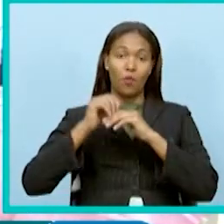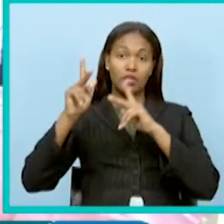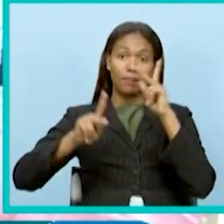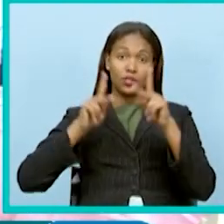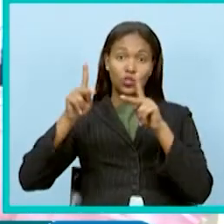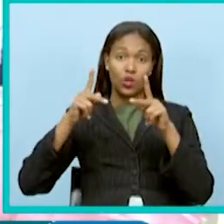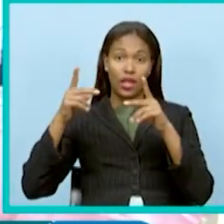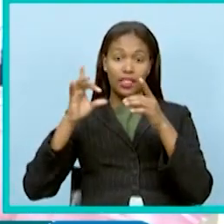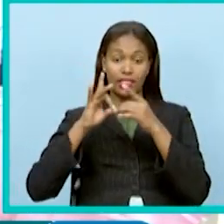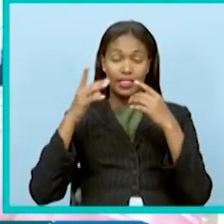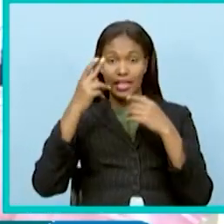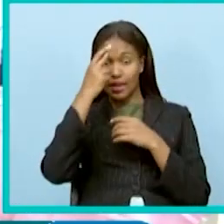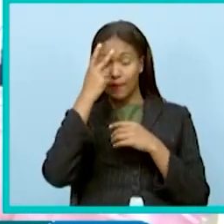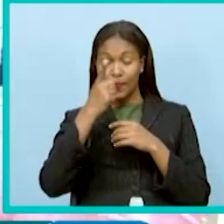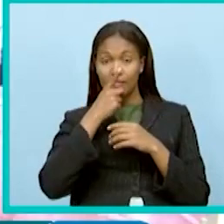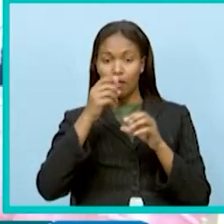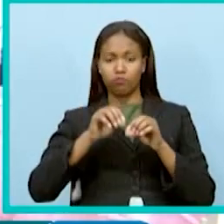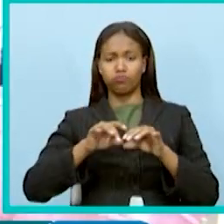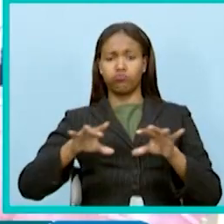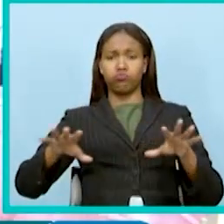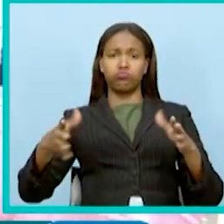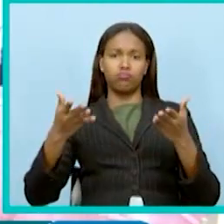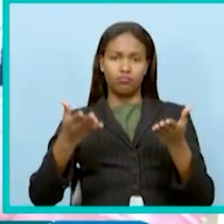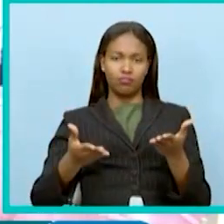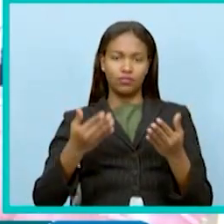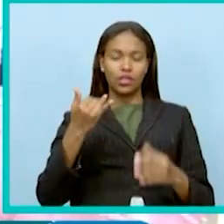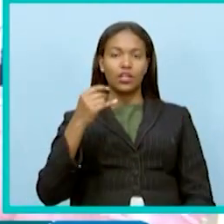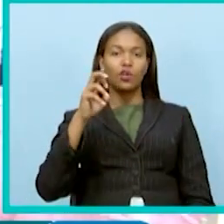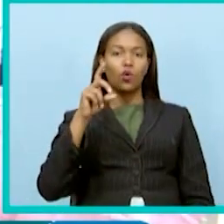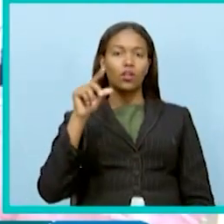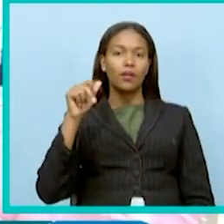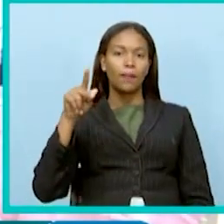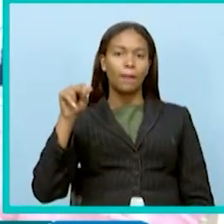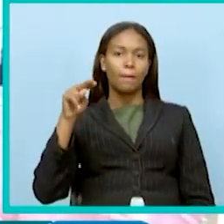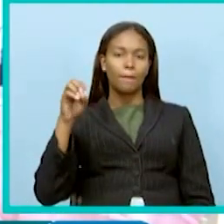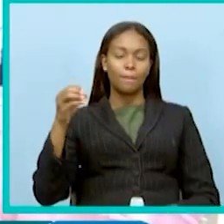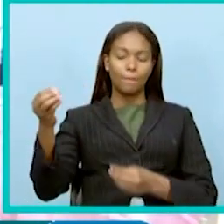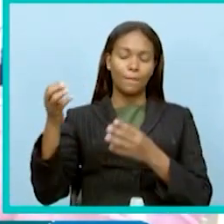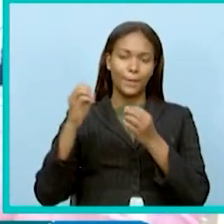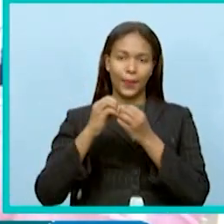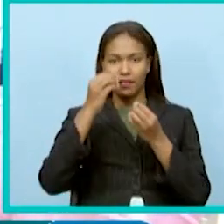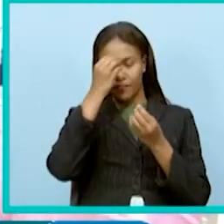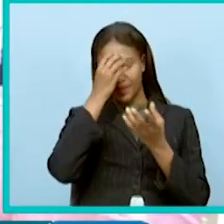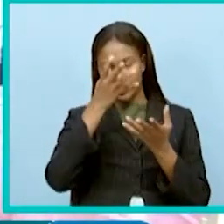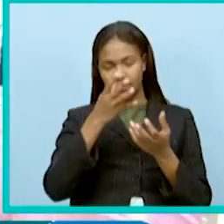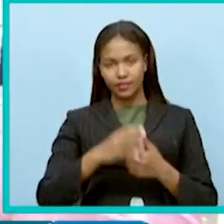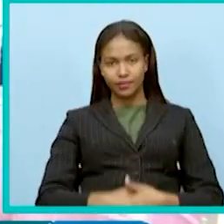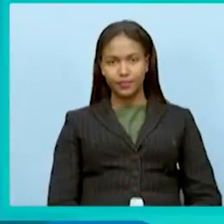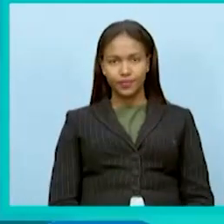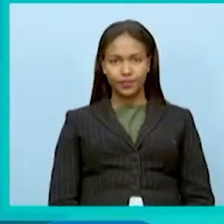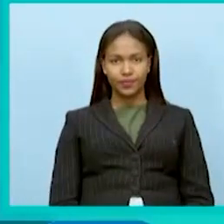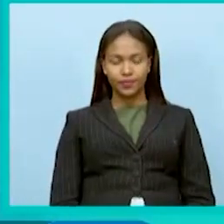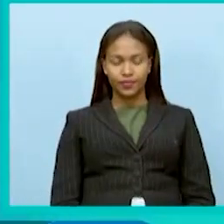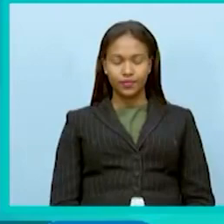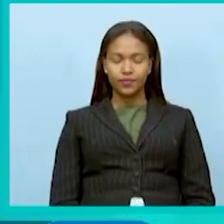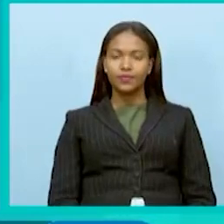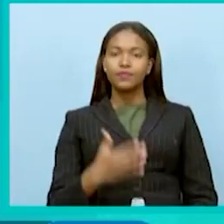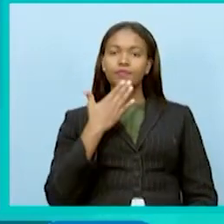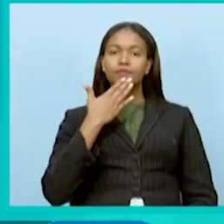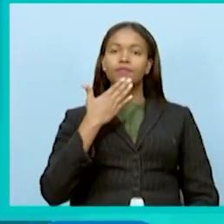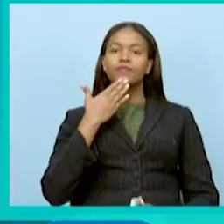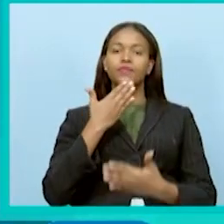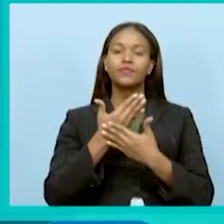protocolos sanitarios ante esta enfermedad. Yoconda Paulino está en directo con toda la información. Yoconda, buenas tardes. Gracias, buenas